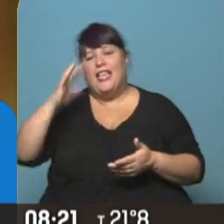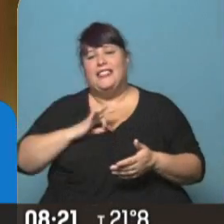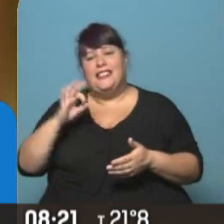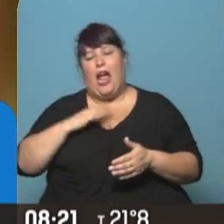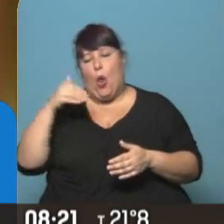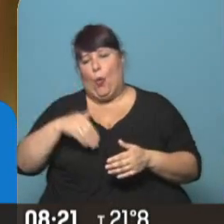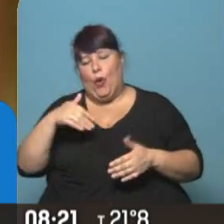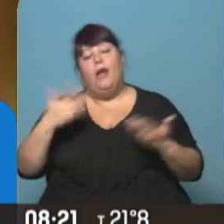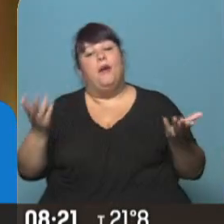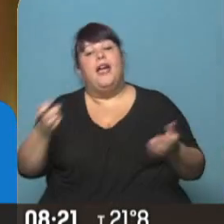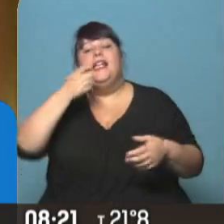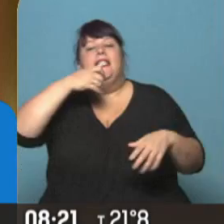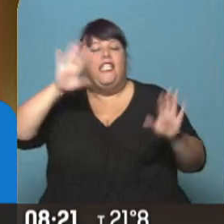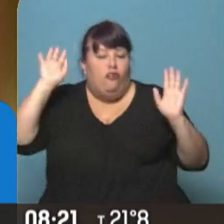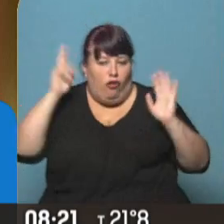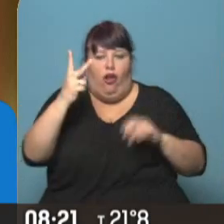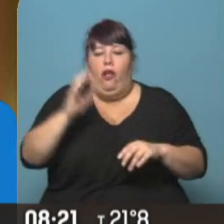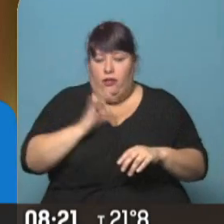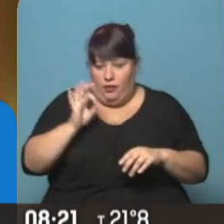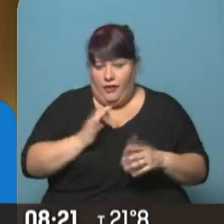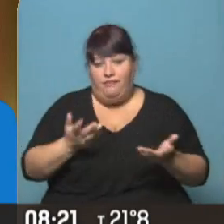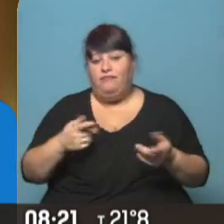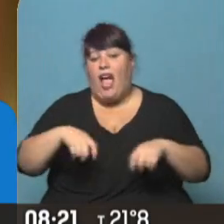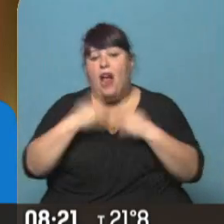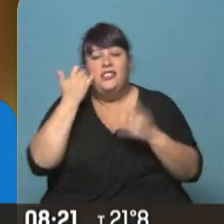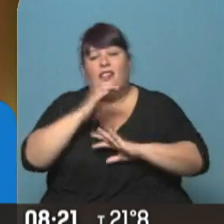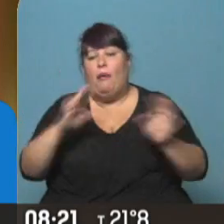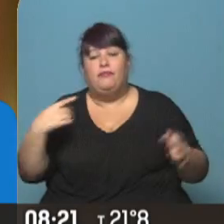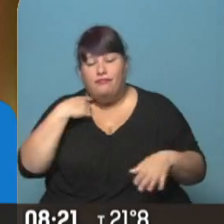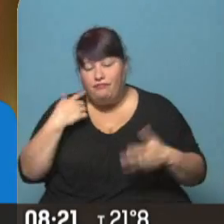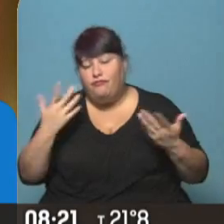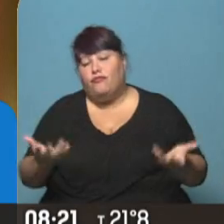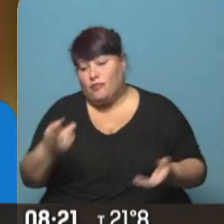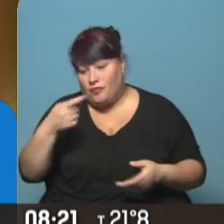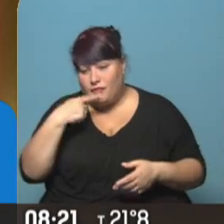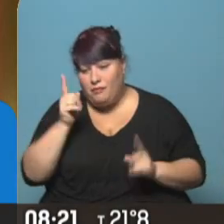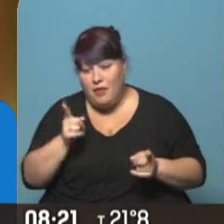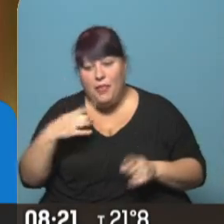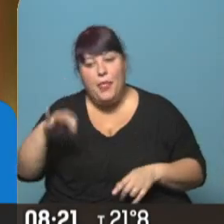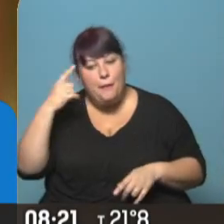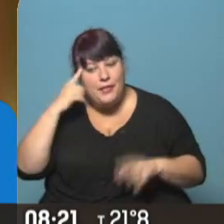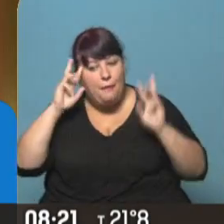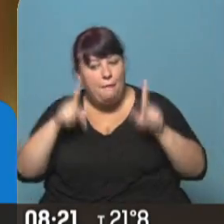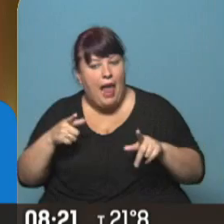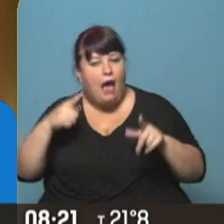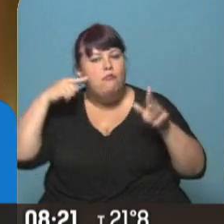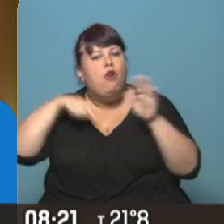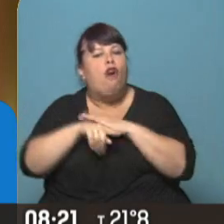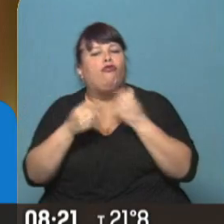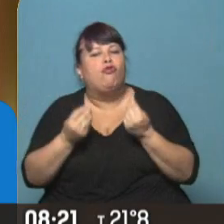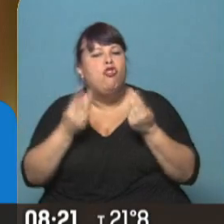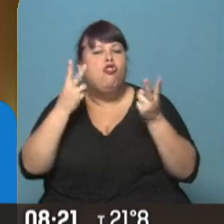pero aún si llegáramos en dos años los daños ya ocurrieron entonces como vos bien señalas hay que pensar en la cuestión de fondo que es